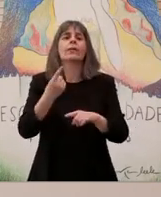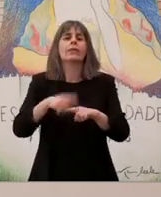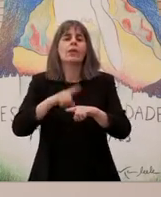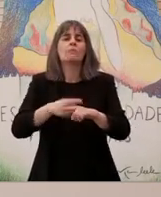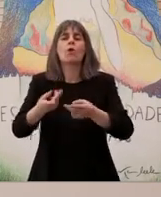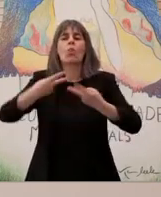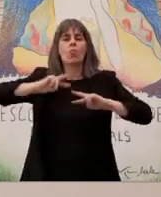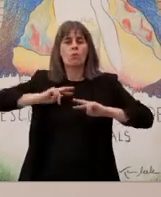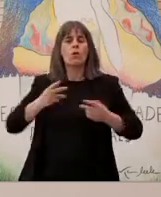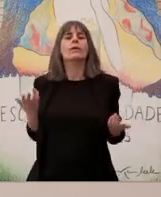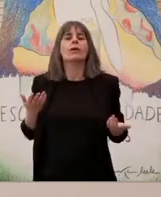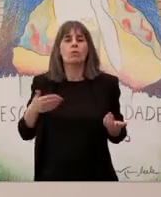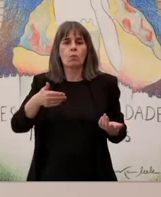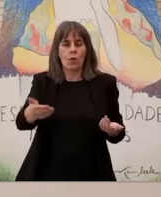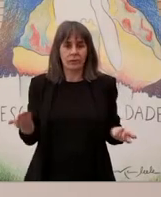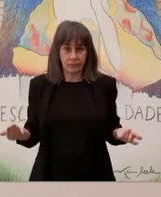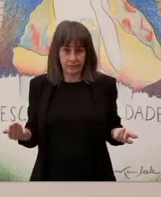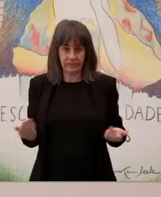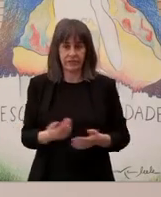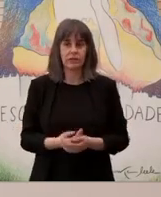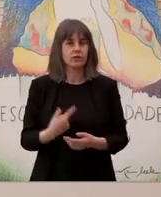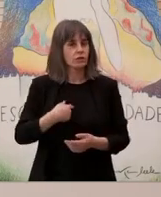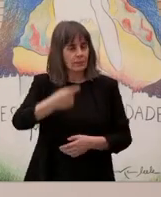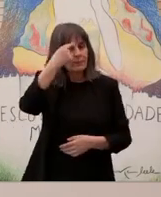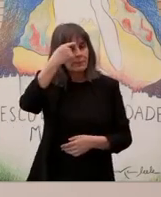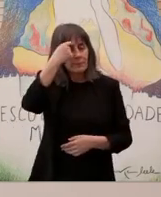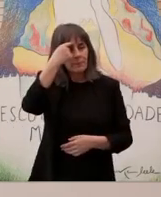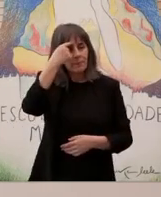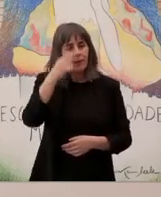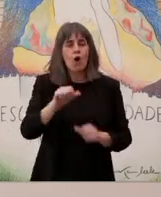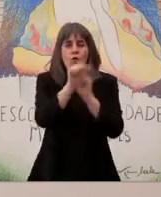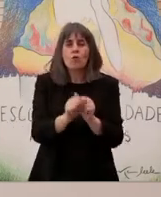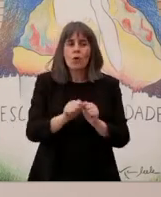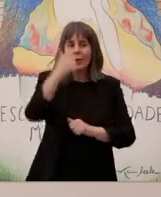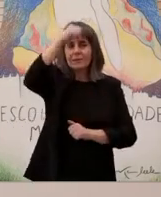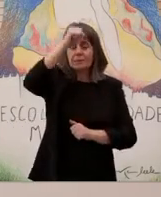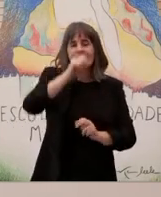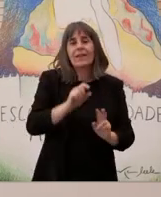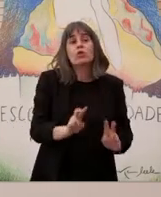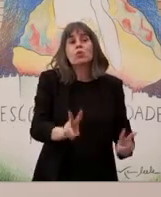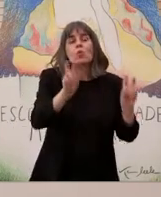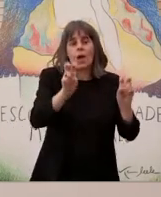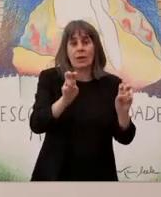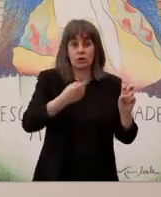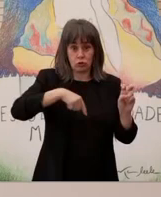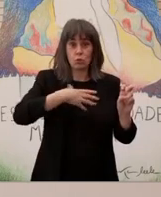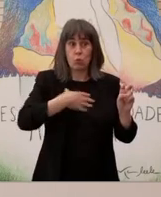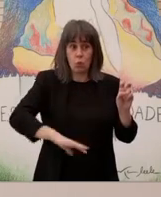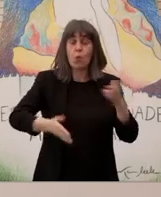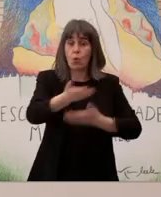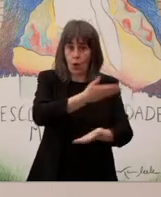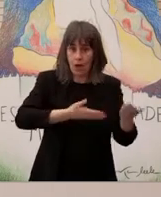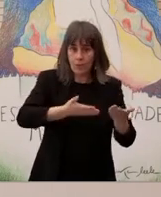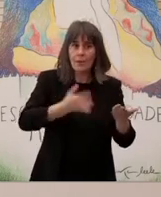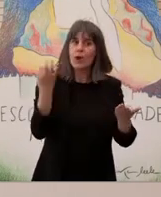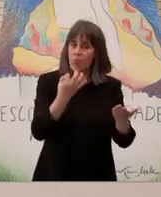devuelve entonces o que voto muy tú de menos son nuevas masculinidades y nos podemos votar un amau como agotamos a todo pero